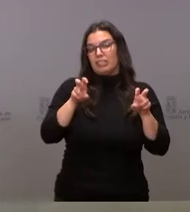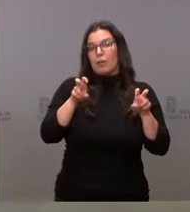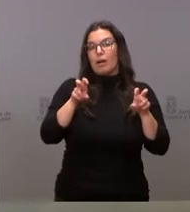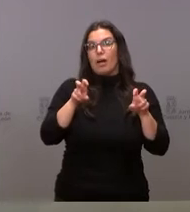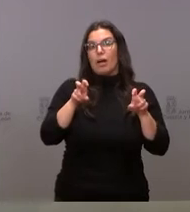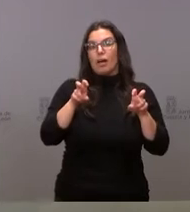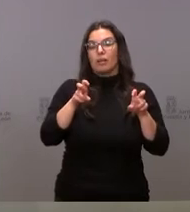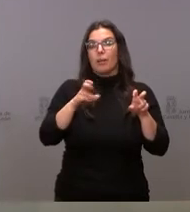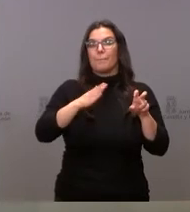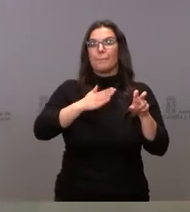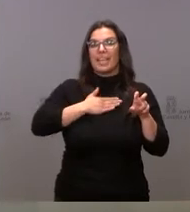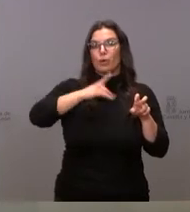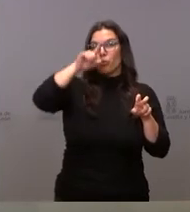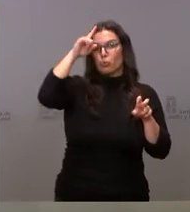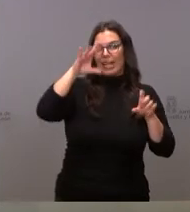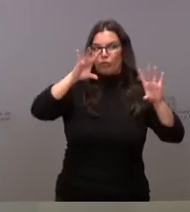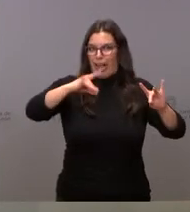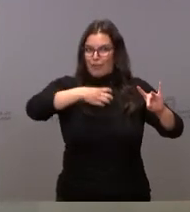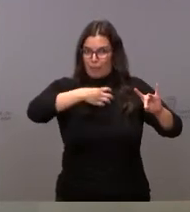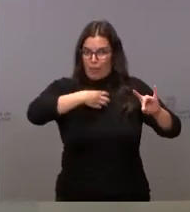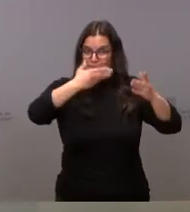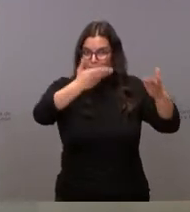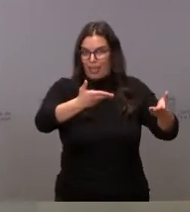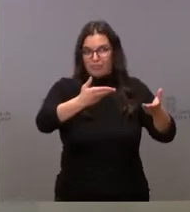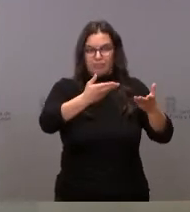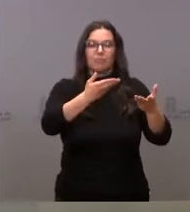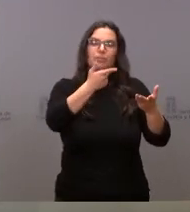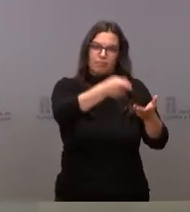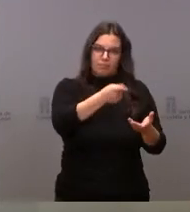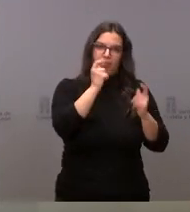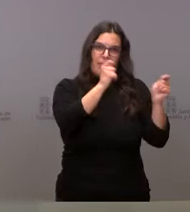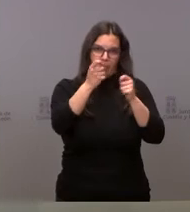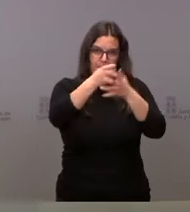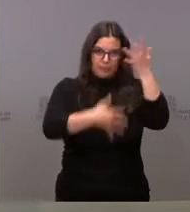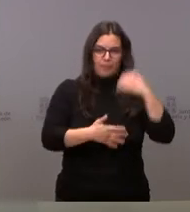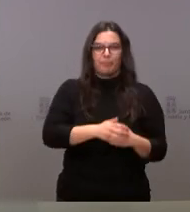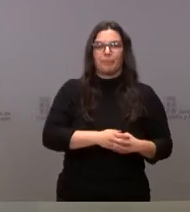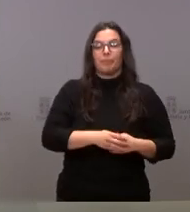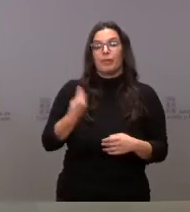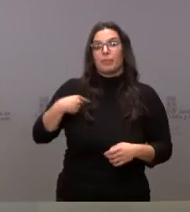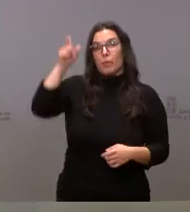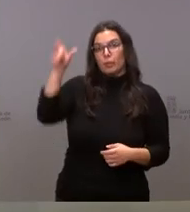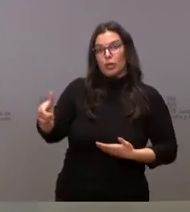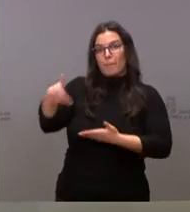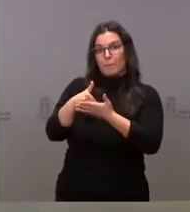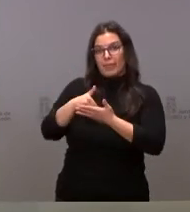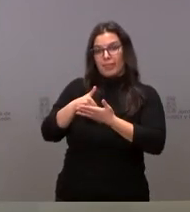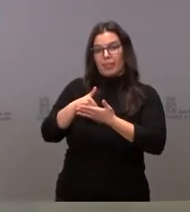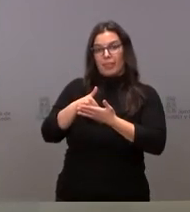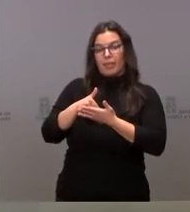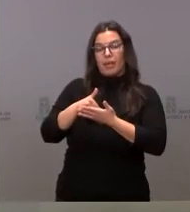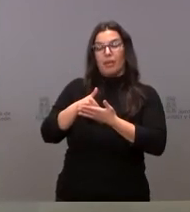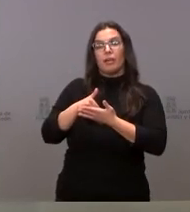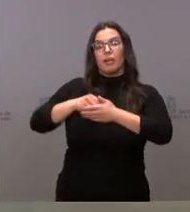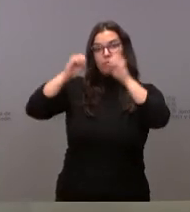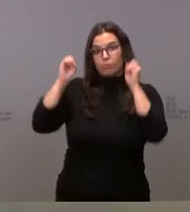bienes culturales inmateriales se ha producido el cese a petición propia del director general